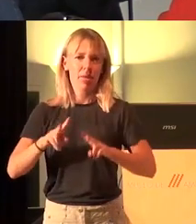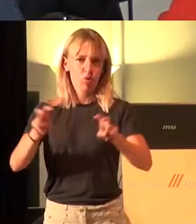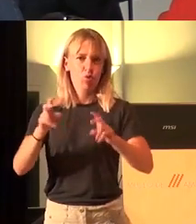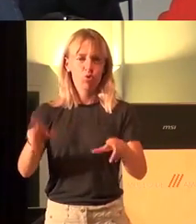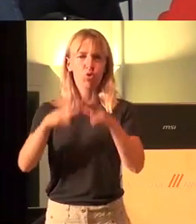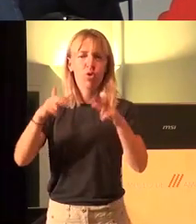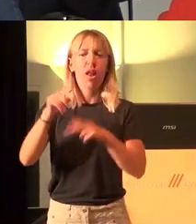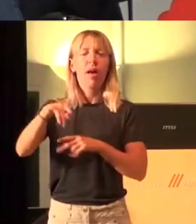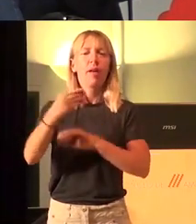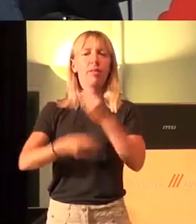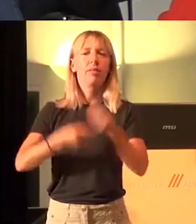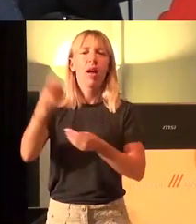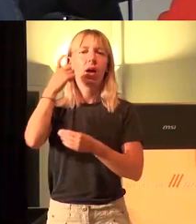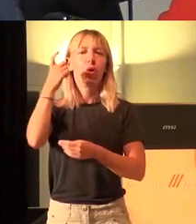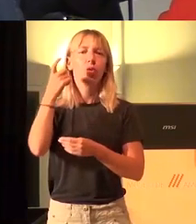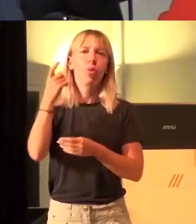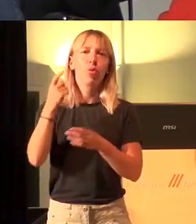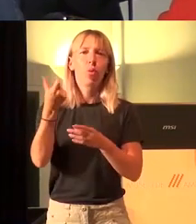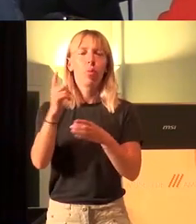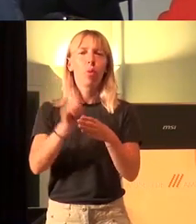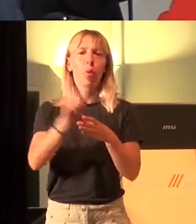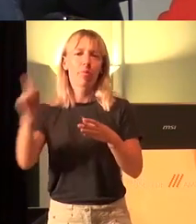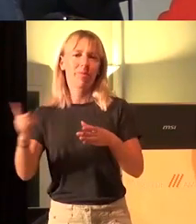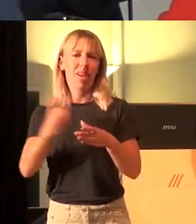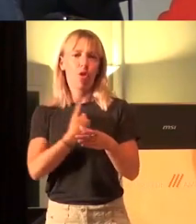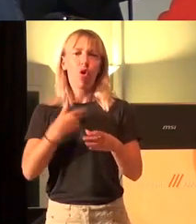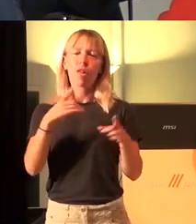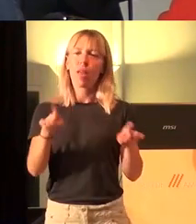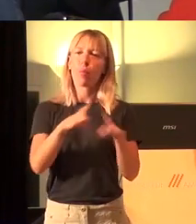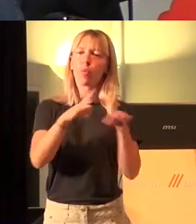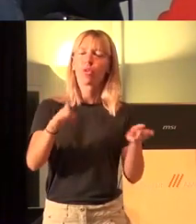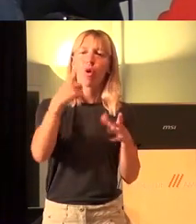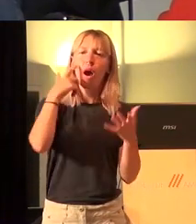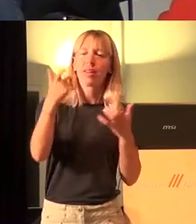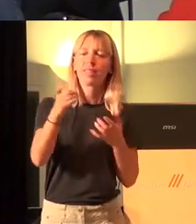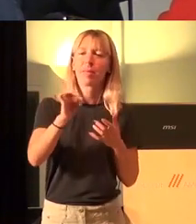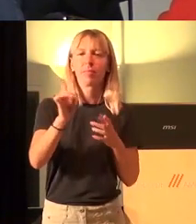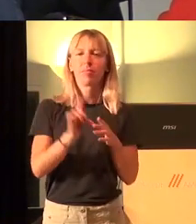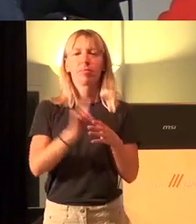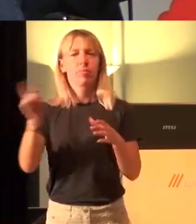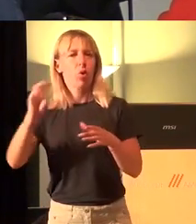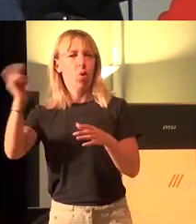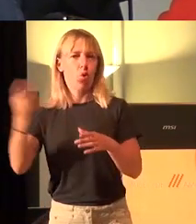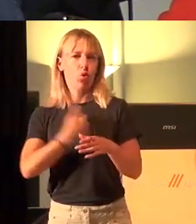donde hacéis que los alumnos salgan un poco de ese rol de artista, de músico y que se sitúen